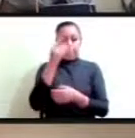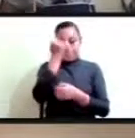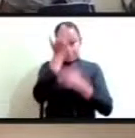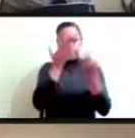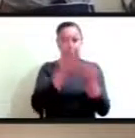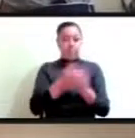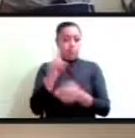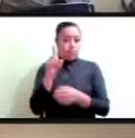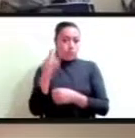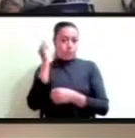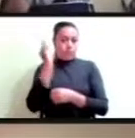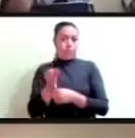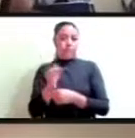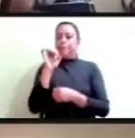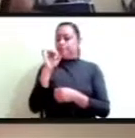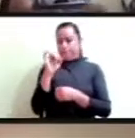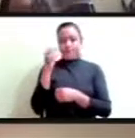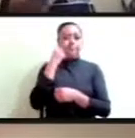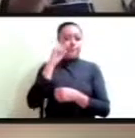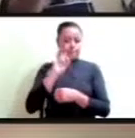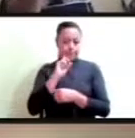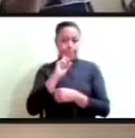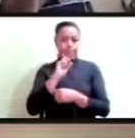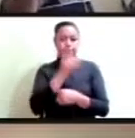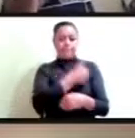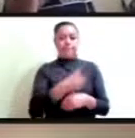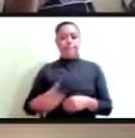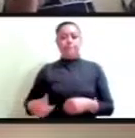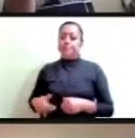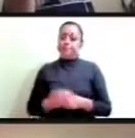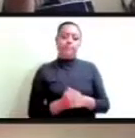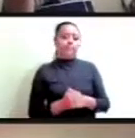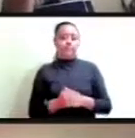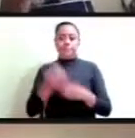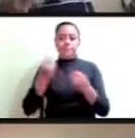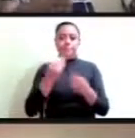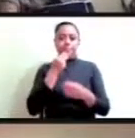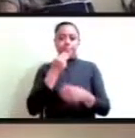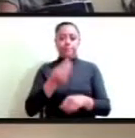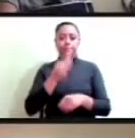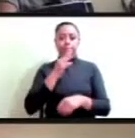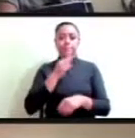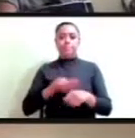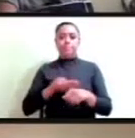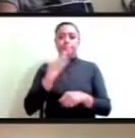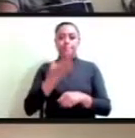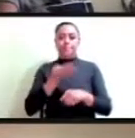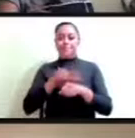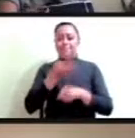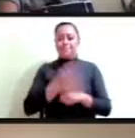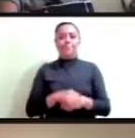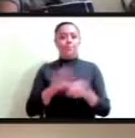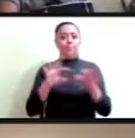Sí, diputada presidenta. Muy bien, diputada. Con fundamento en lo dispuesto por el artículo 31, numeral 1 de la Constitución Política